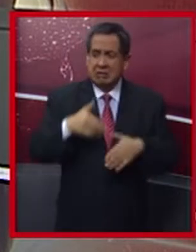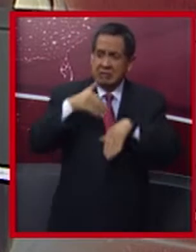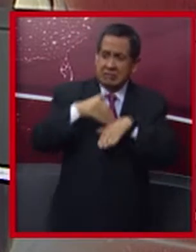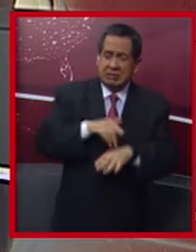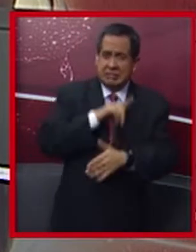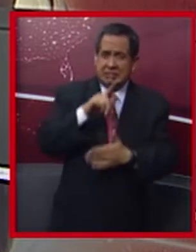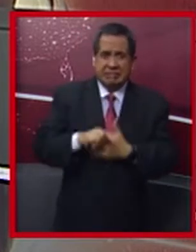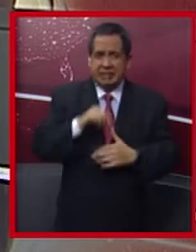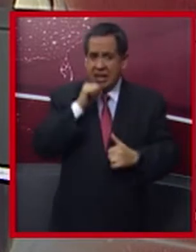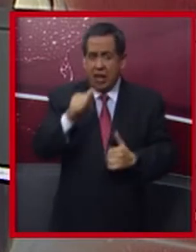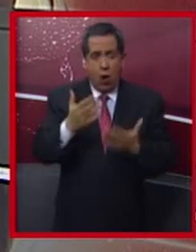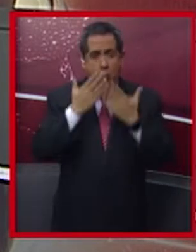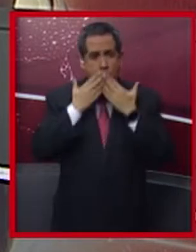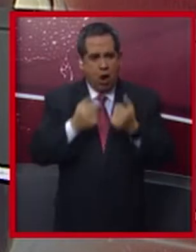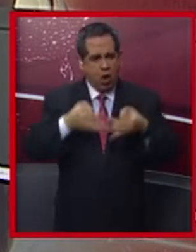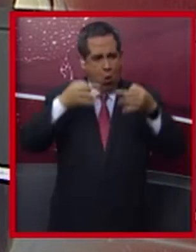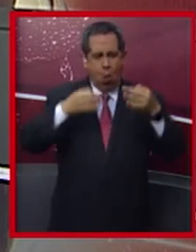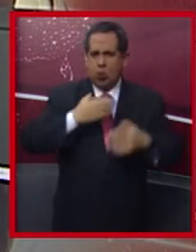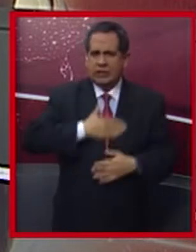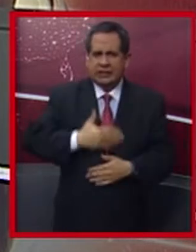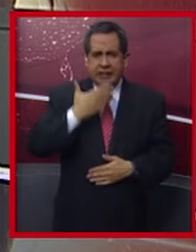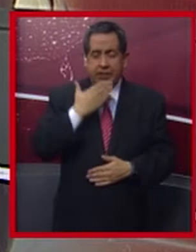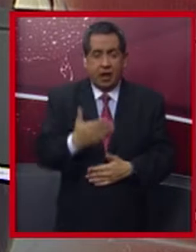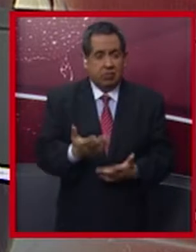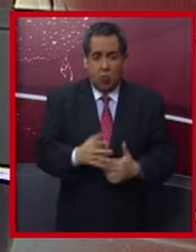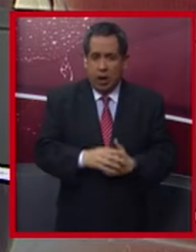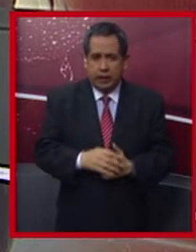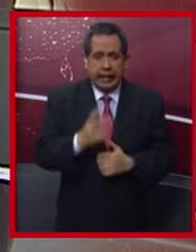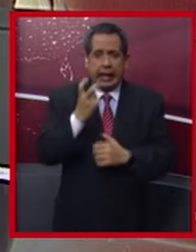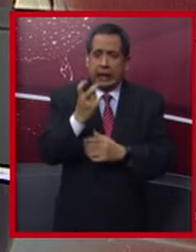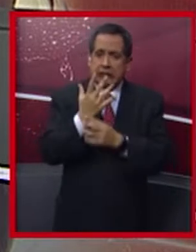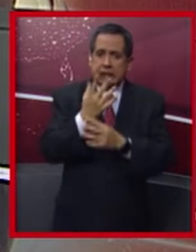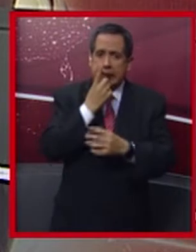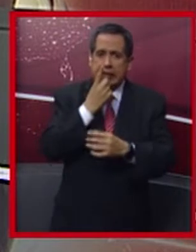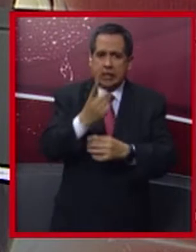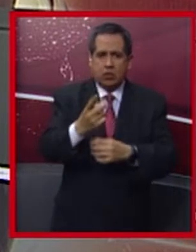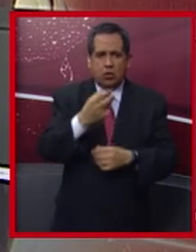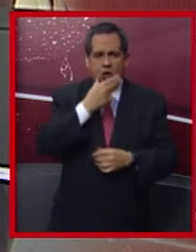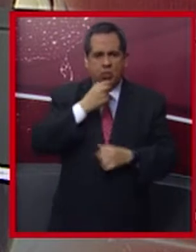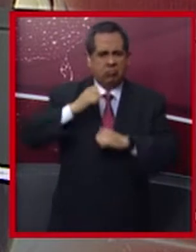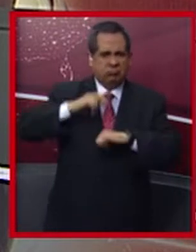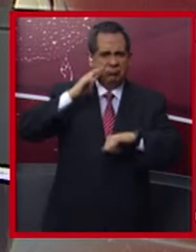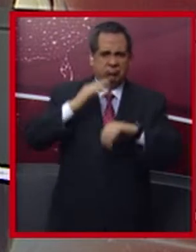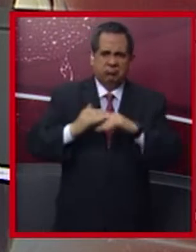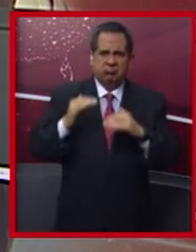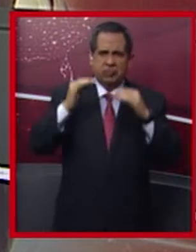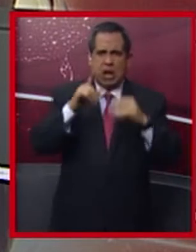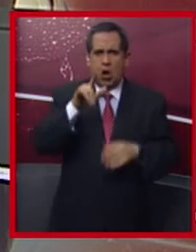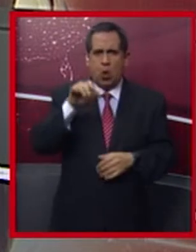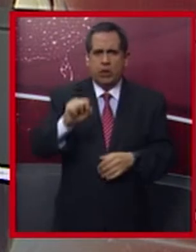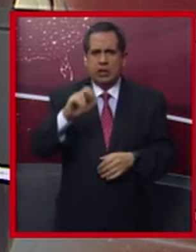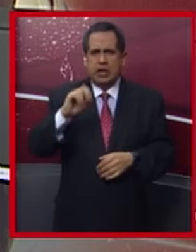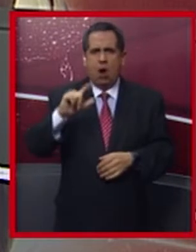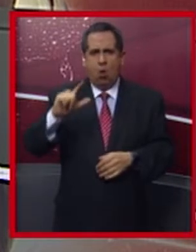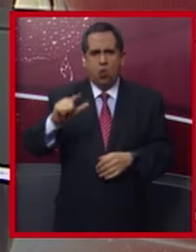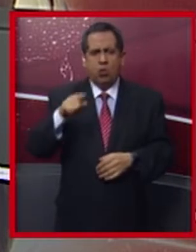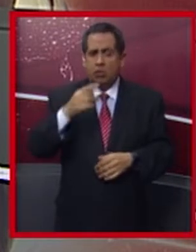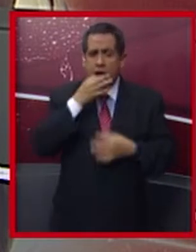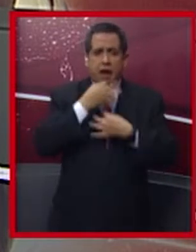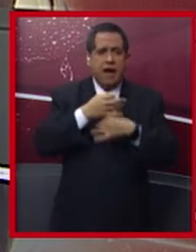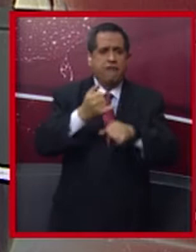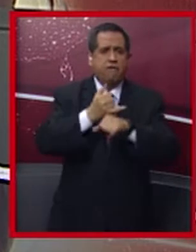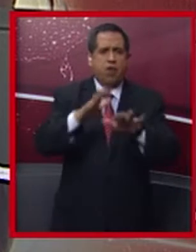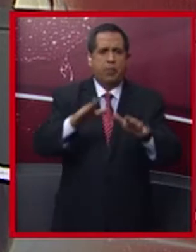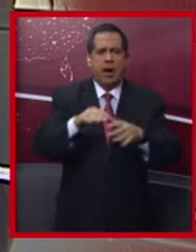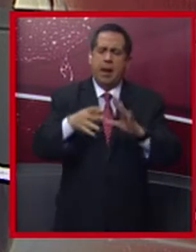de un acceso real a la justicia. Así lo indicó el titular de la CNDH, el Ombudsman Nacional, Luis Raúl González, al rendir su informe